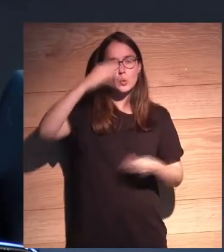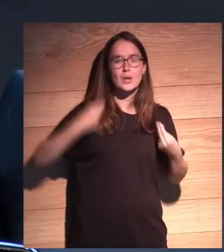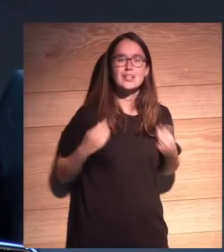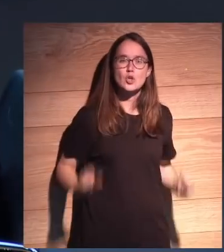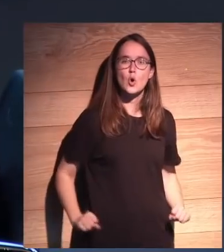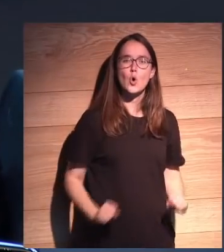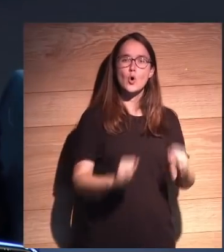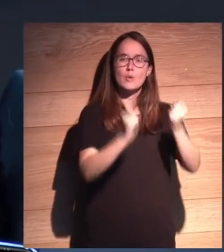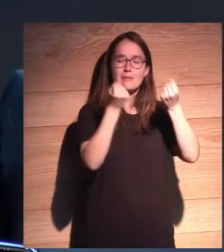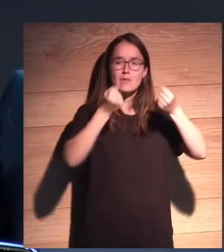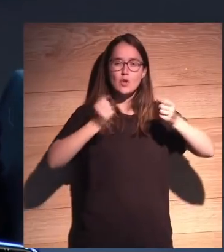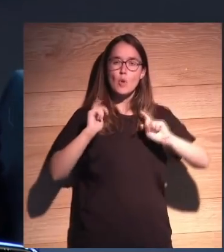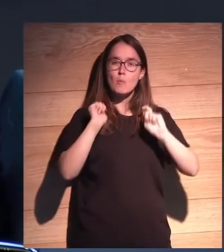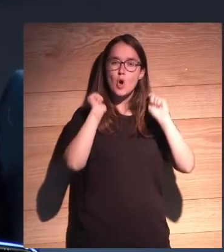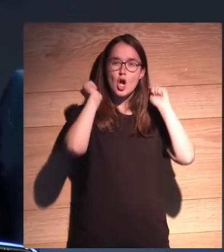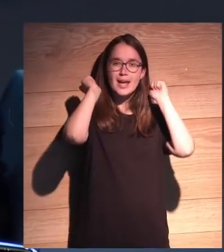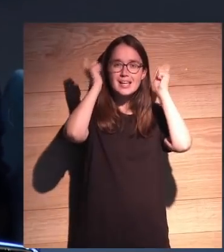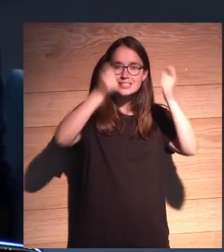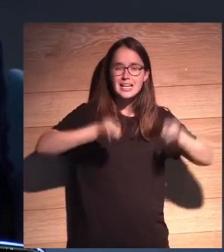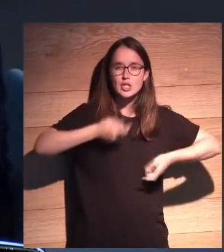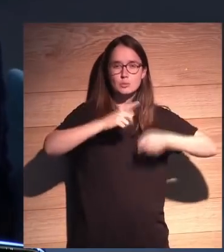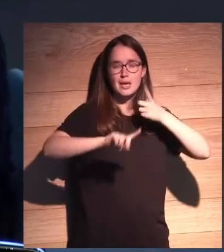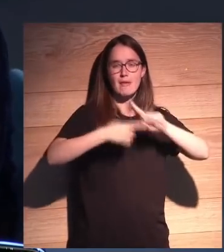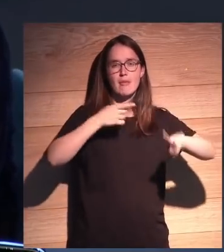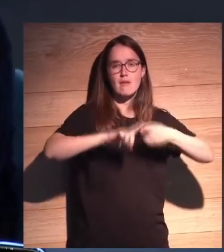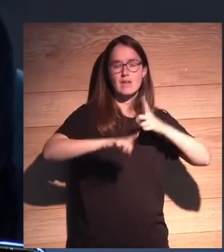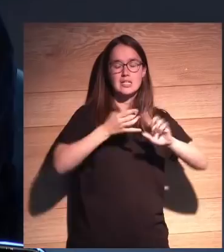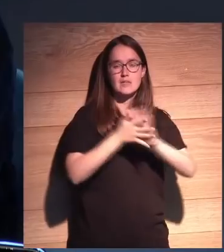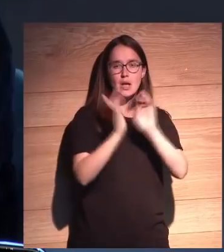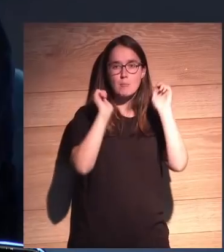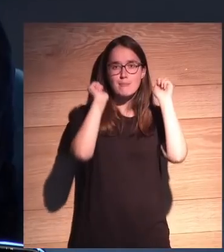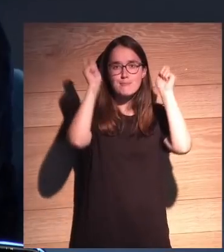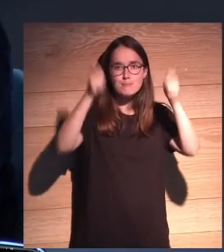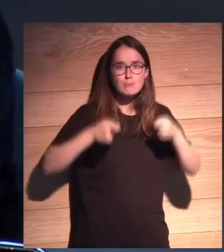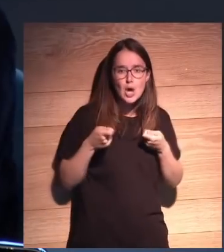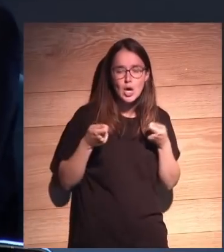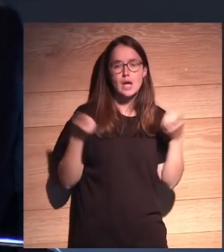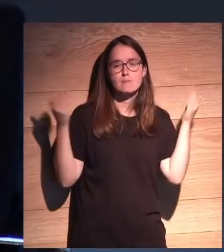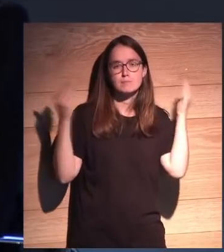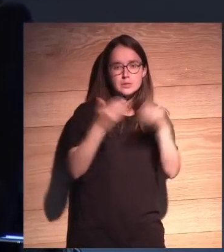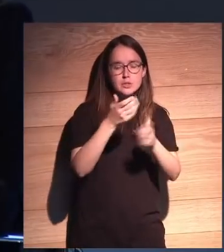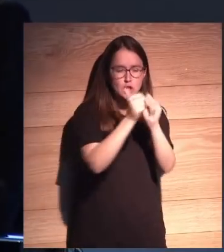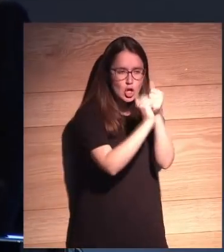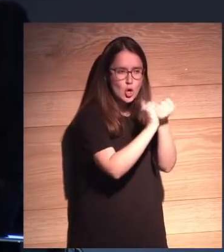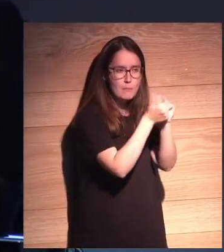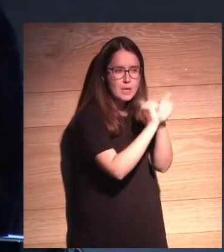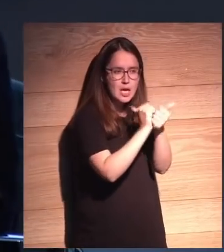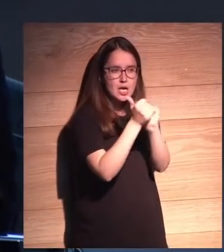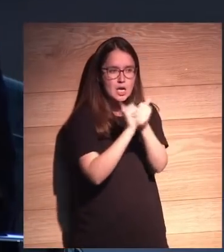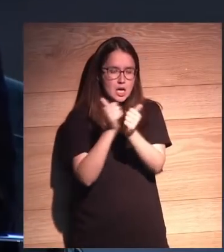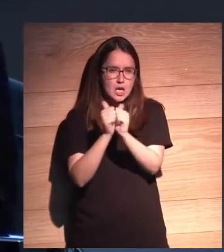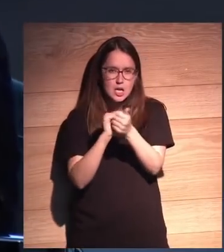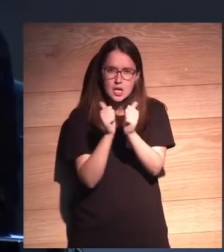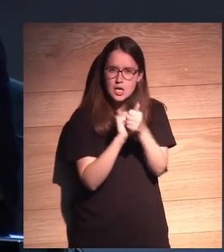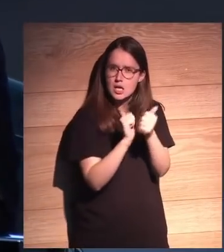sobrevivió en los monasterios medievales, donde los monjes se dedicaron a copiar